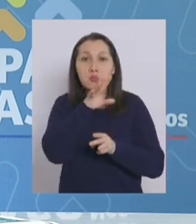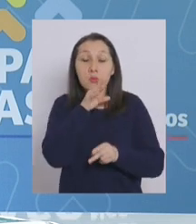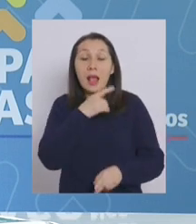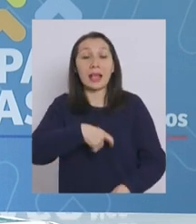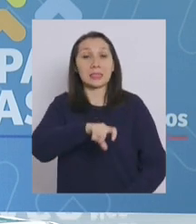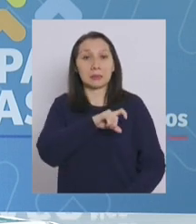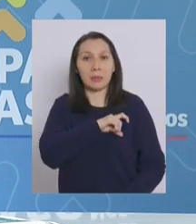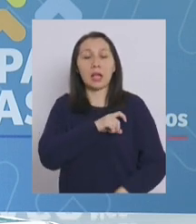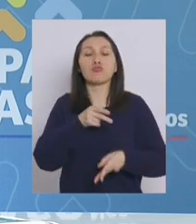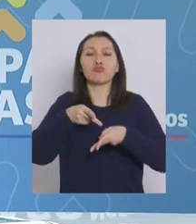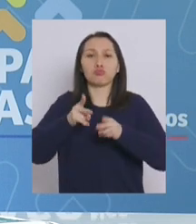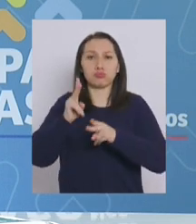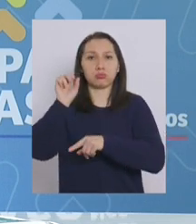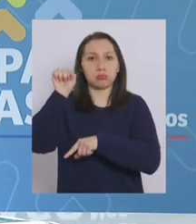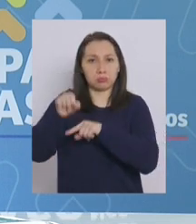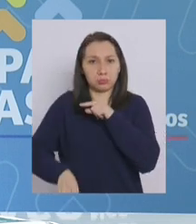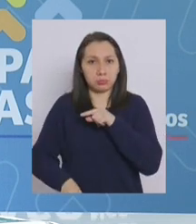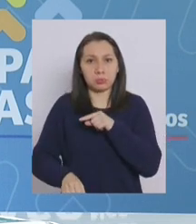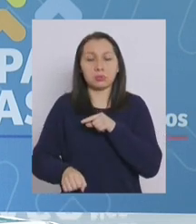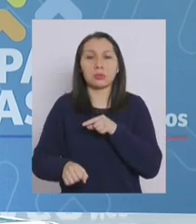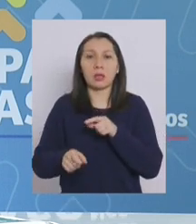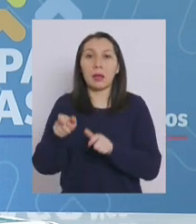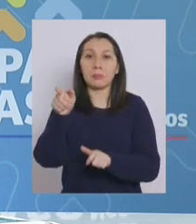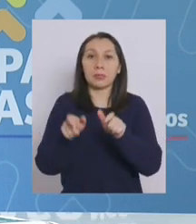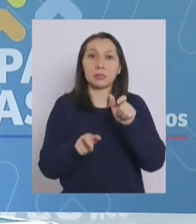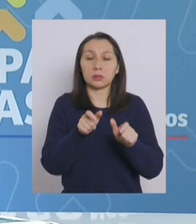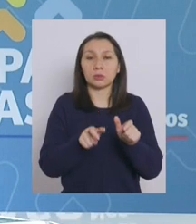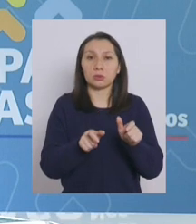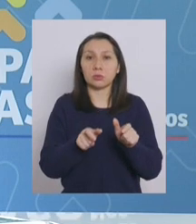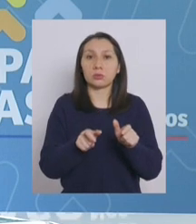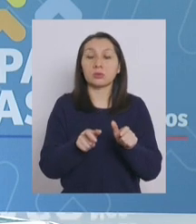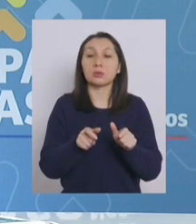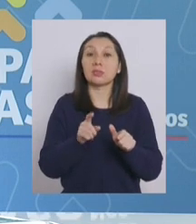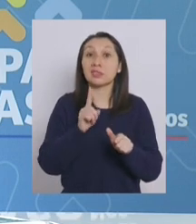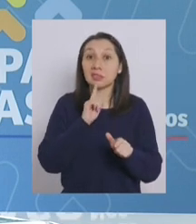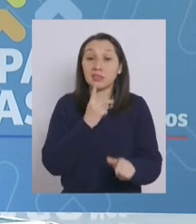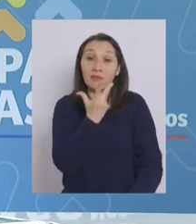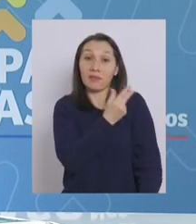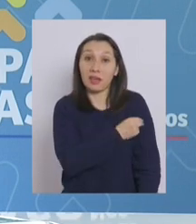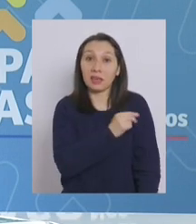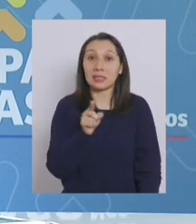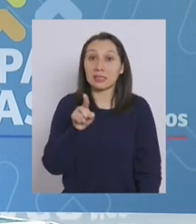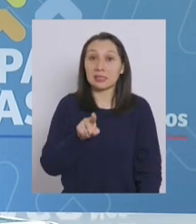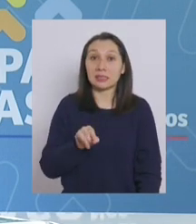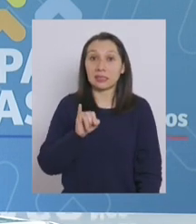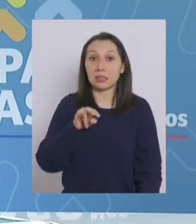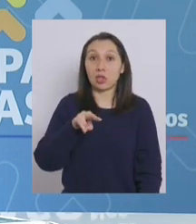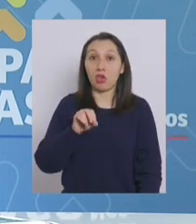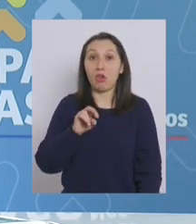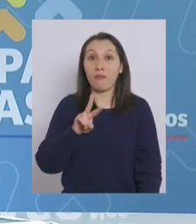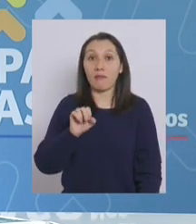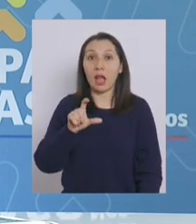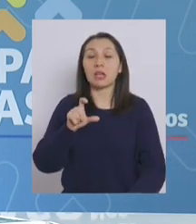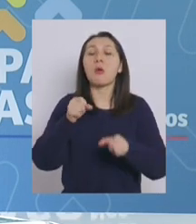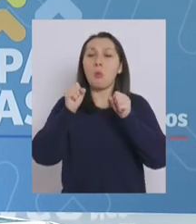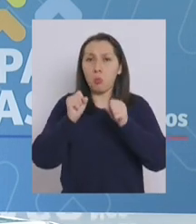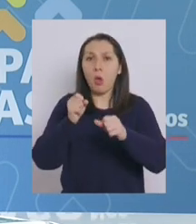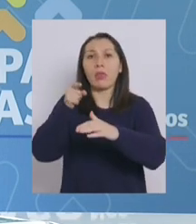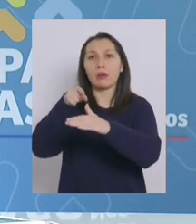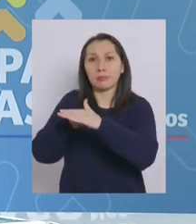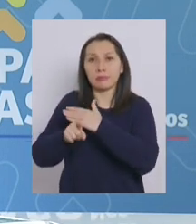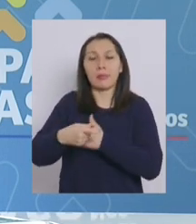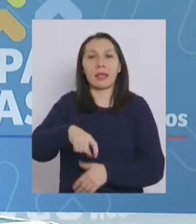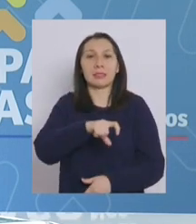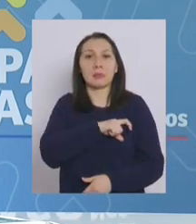España autoriza a que las personas que estén vacunadas con Sinovac puedan ingresar al territorio